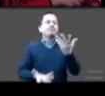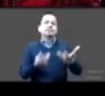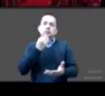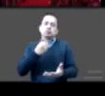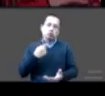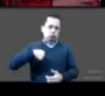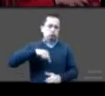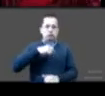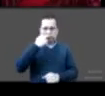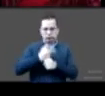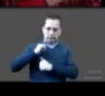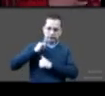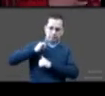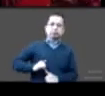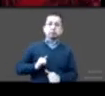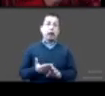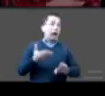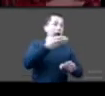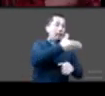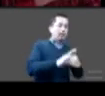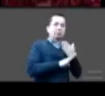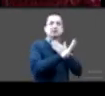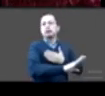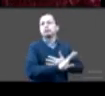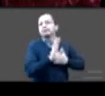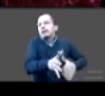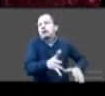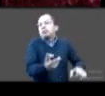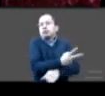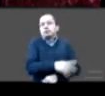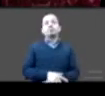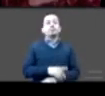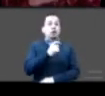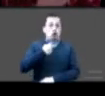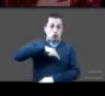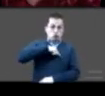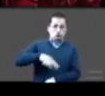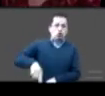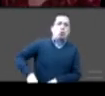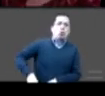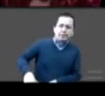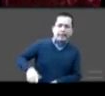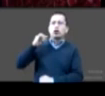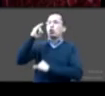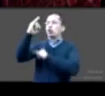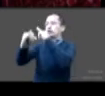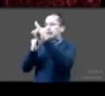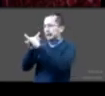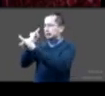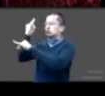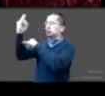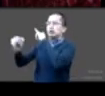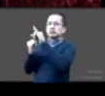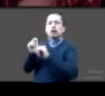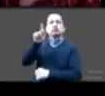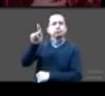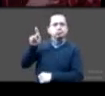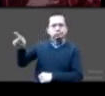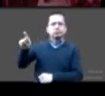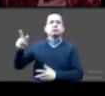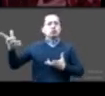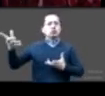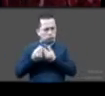como sociedad civil, como organismos internacionales para prevenir todo esto que nos están marcando, que tiene que